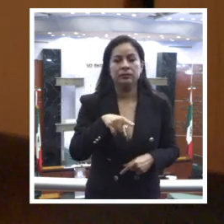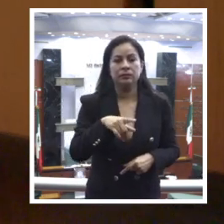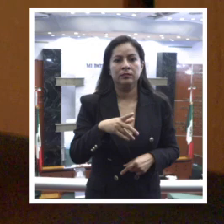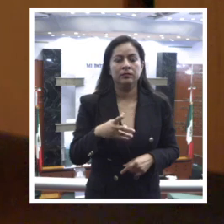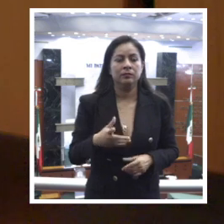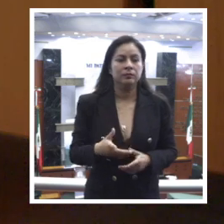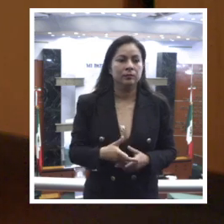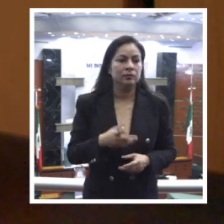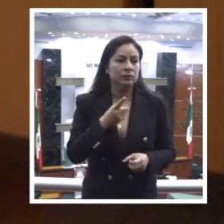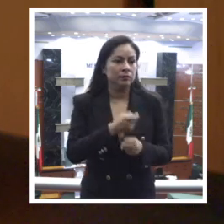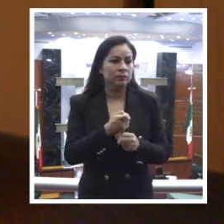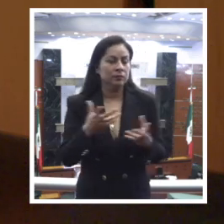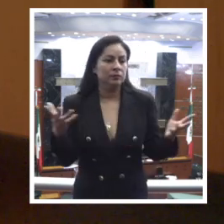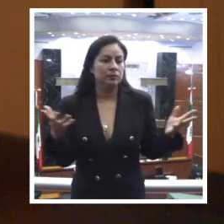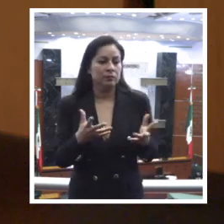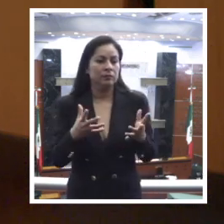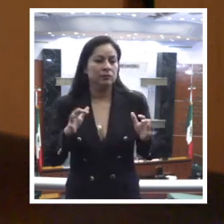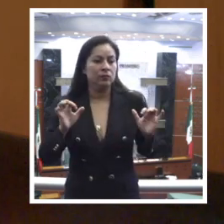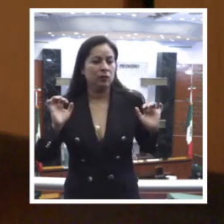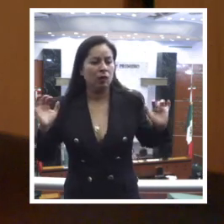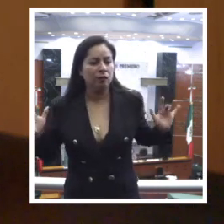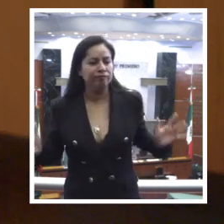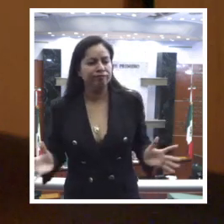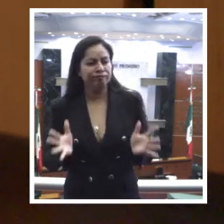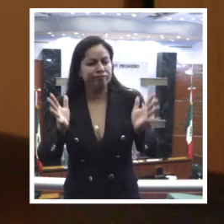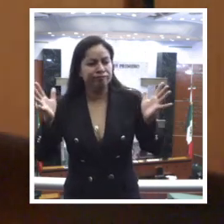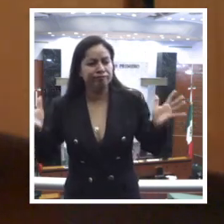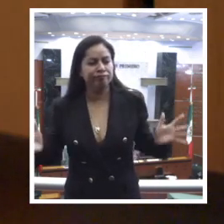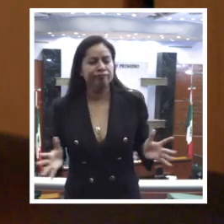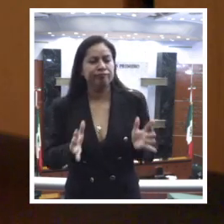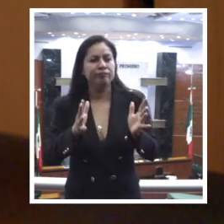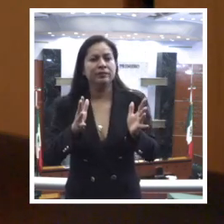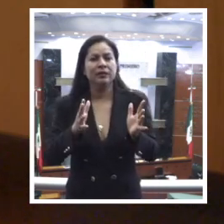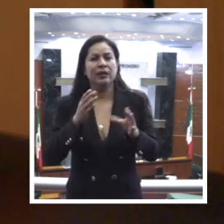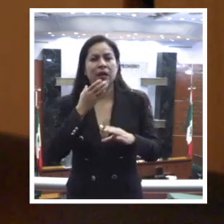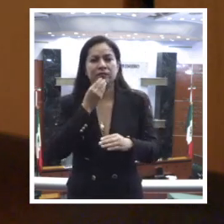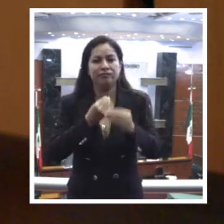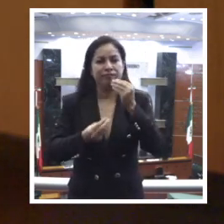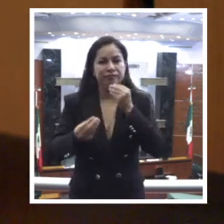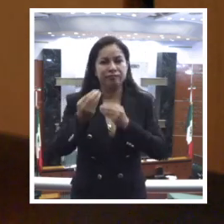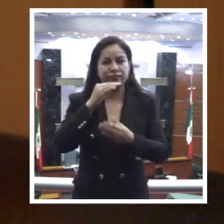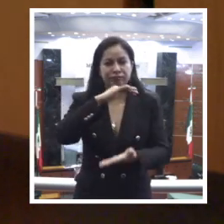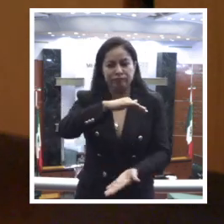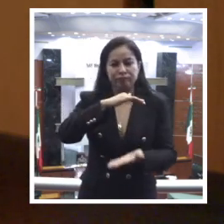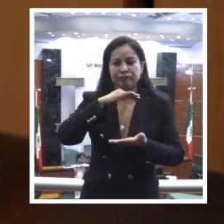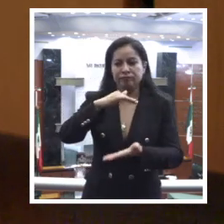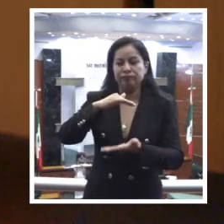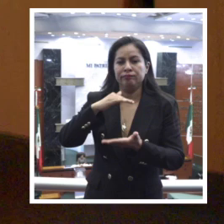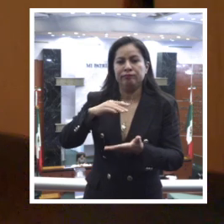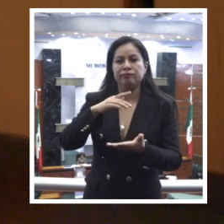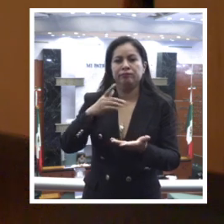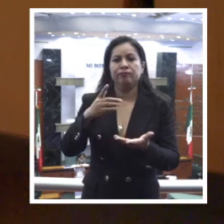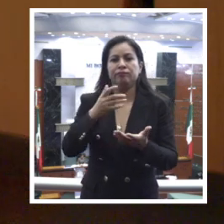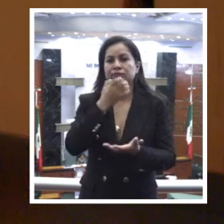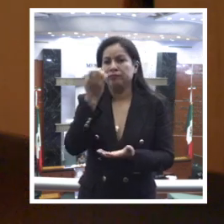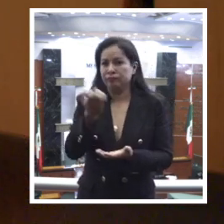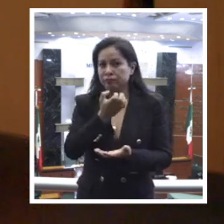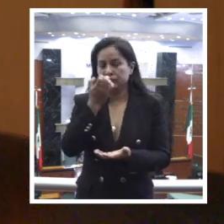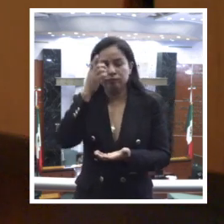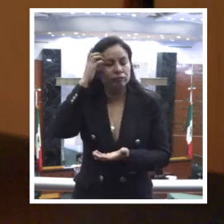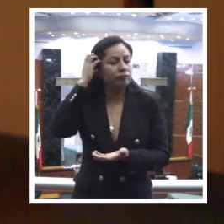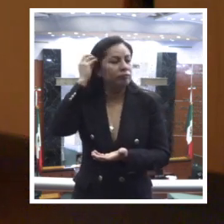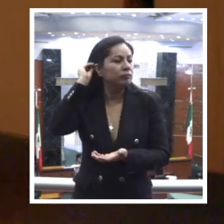que lo primero que hicimos fue una campaña intensa de recolección de víveres en el sector educativo para apoyar a las